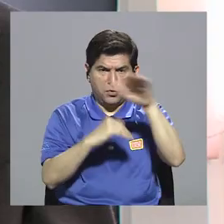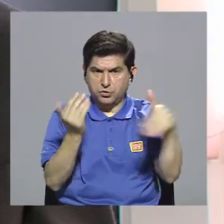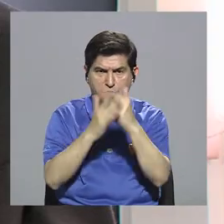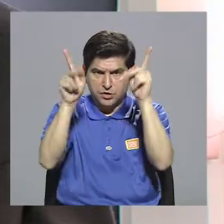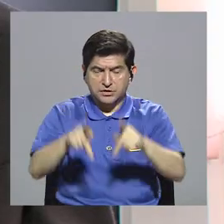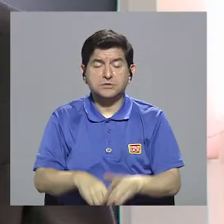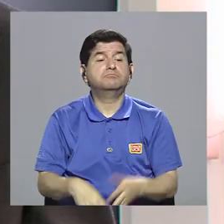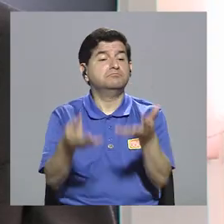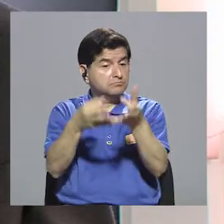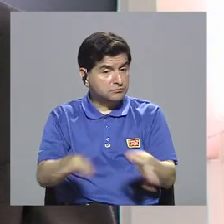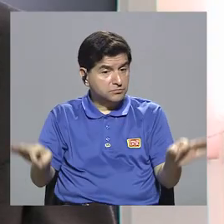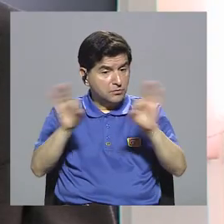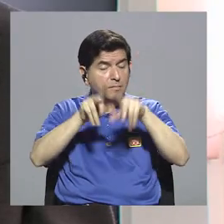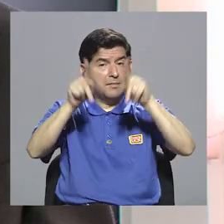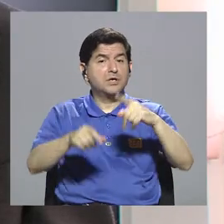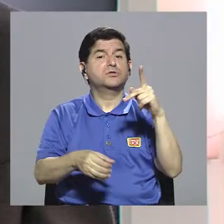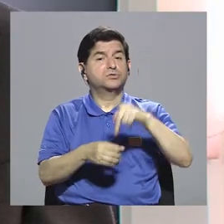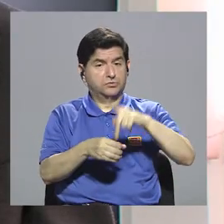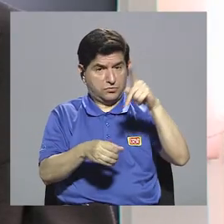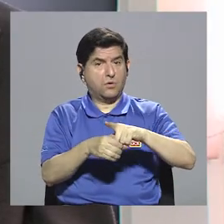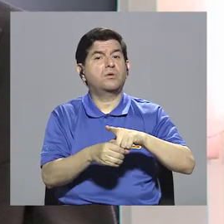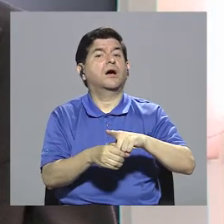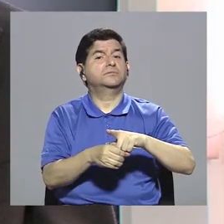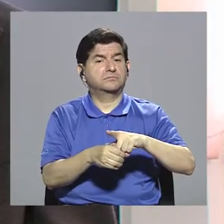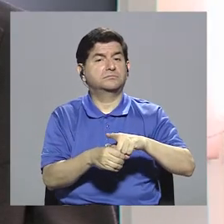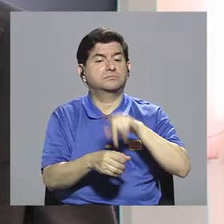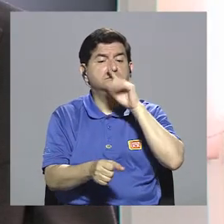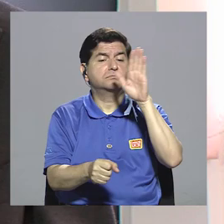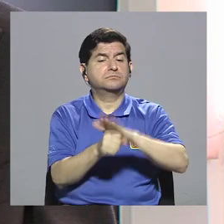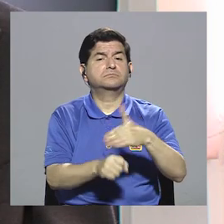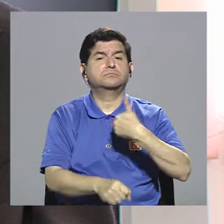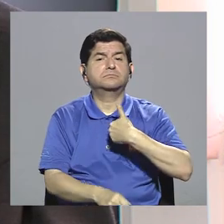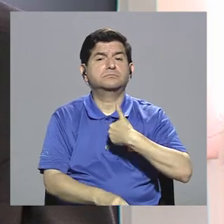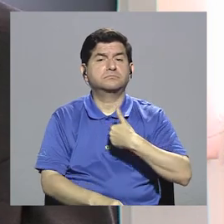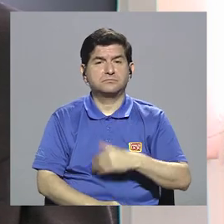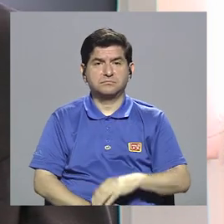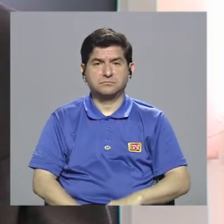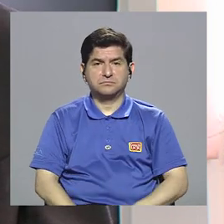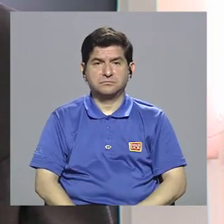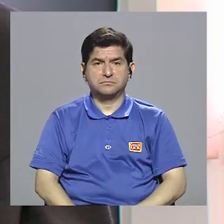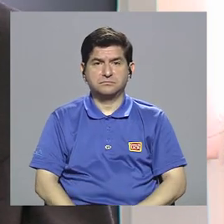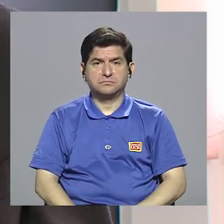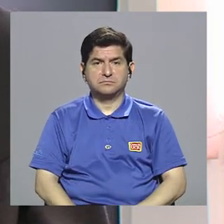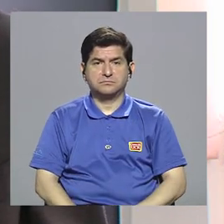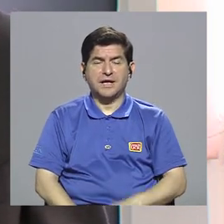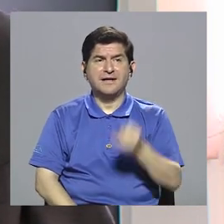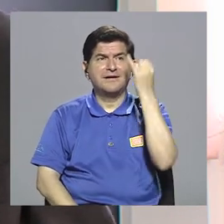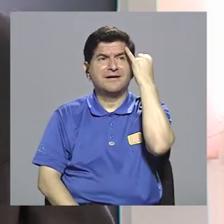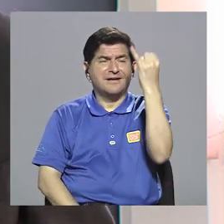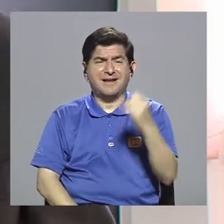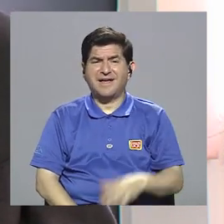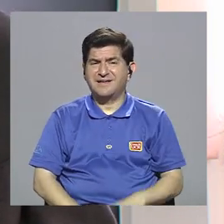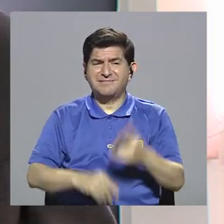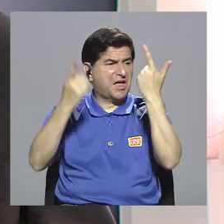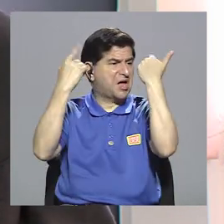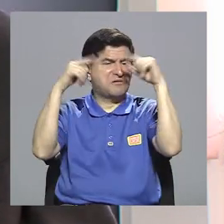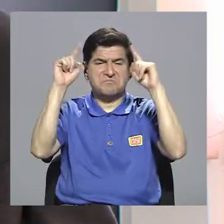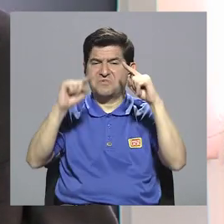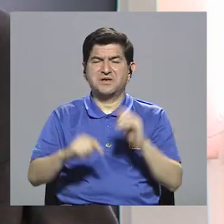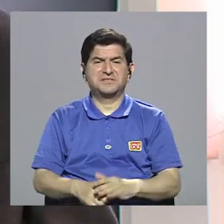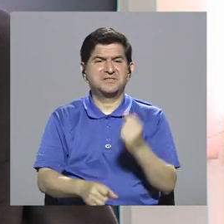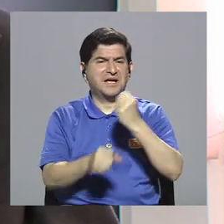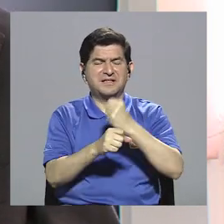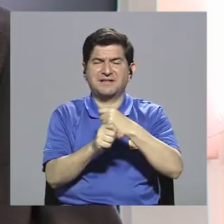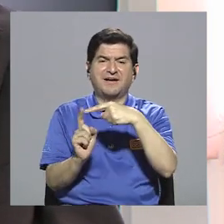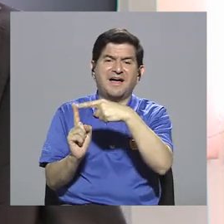supuesto no es importante que la gente participe y se comprometa la iniciativa no va a ser exitosa si la